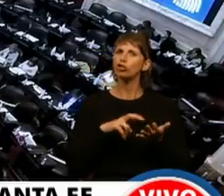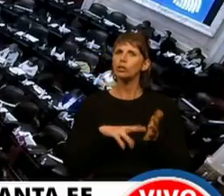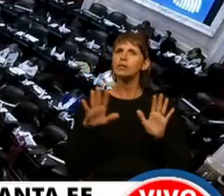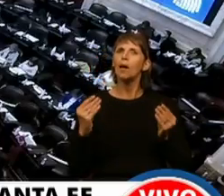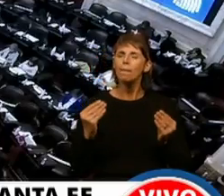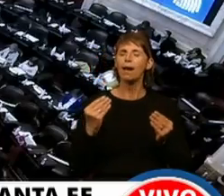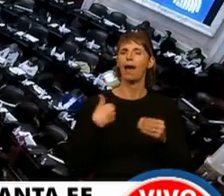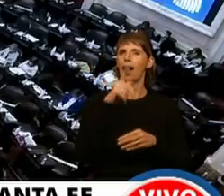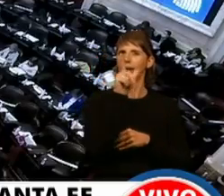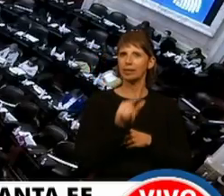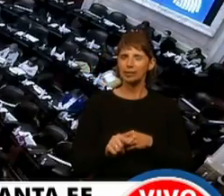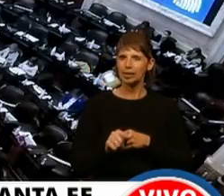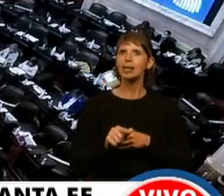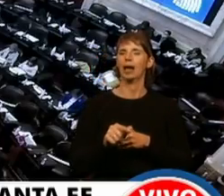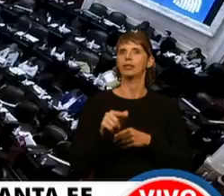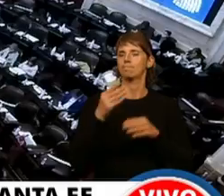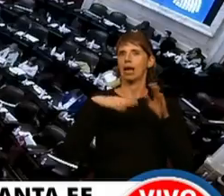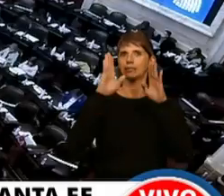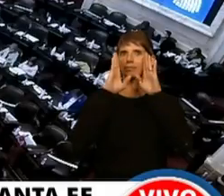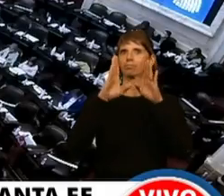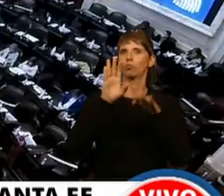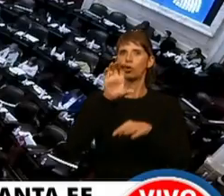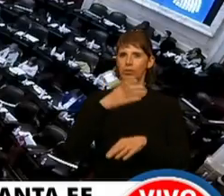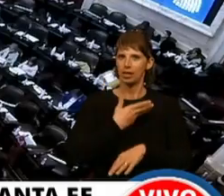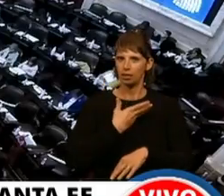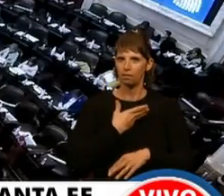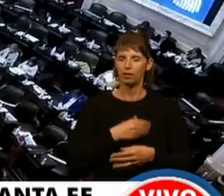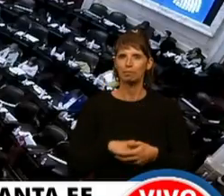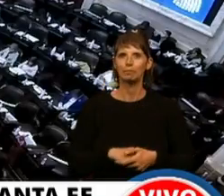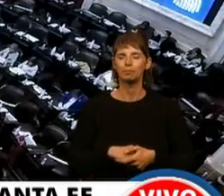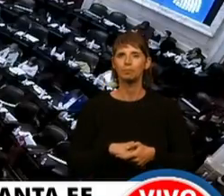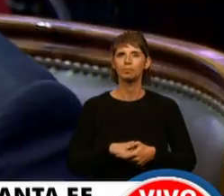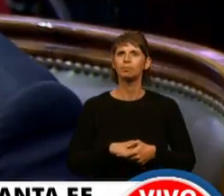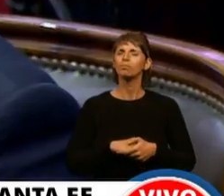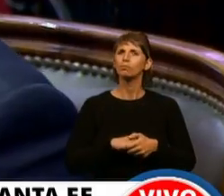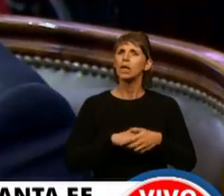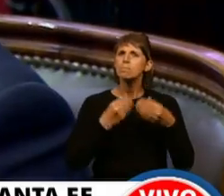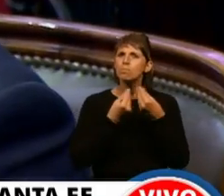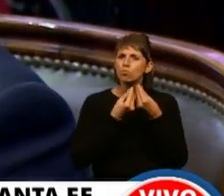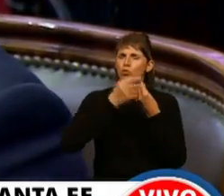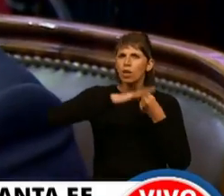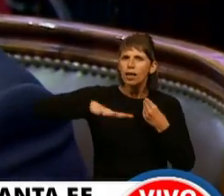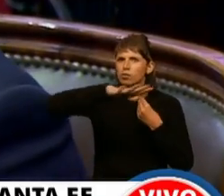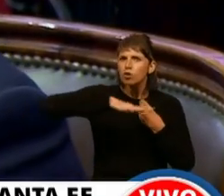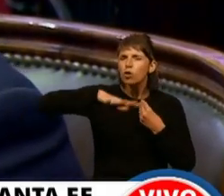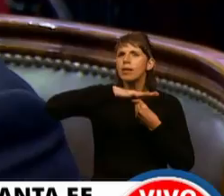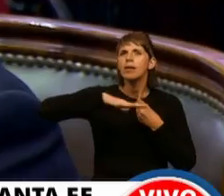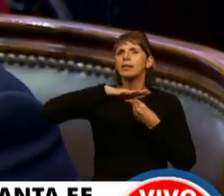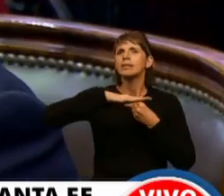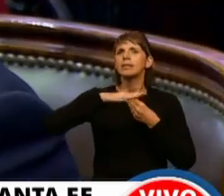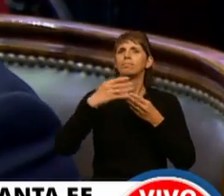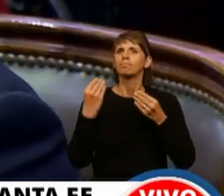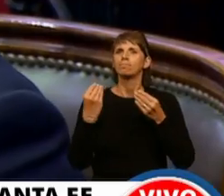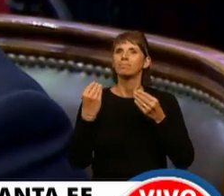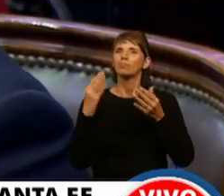la argentina y para la provincia santa fe muchas zonas que no estaban incluidas en el fondo